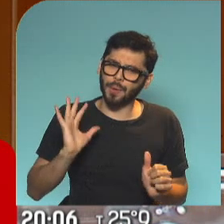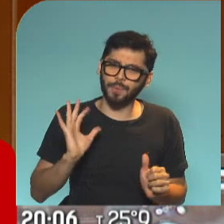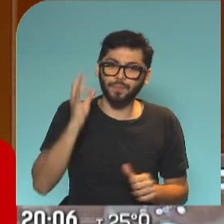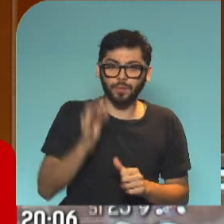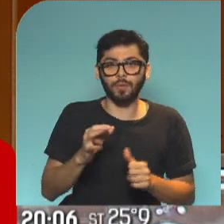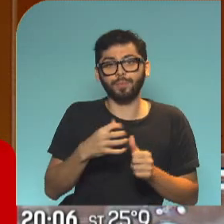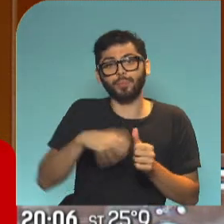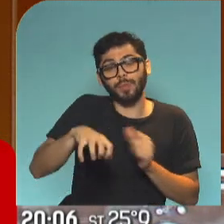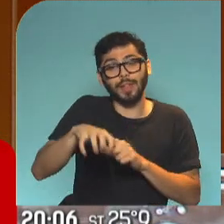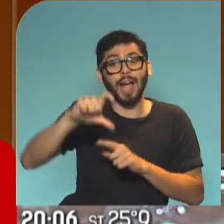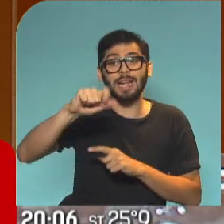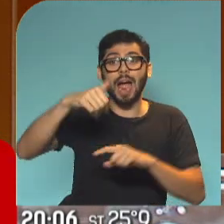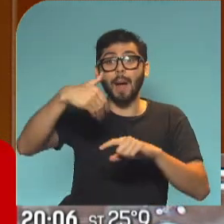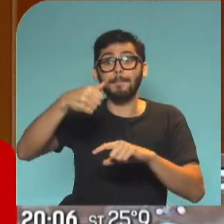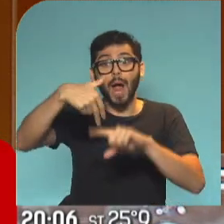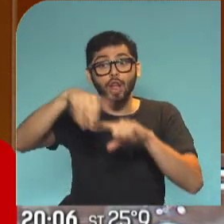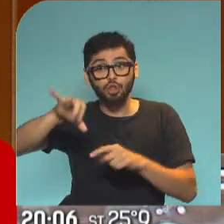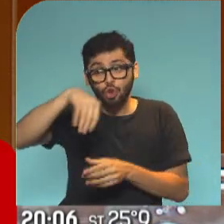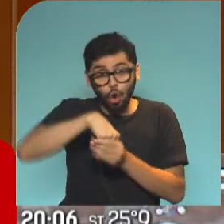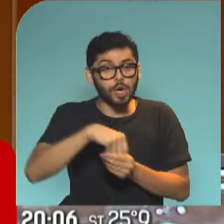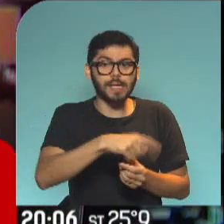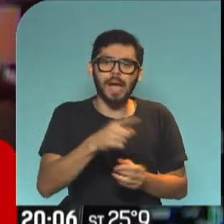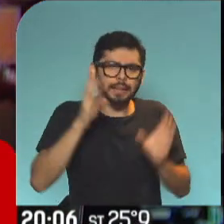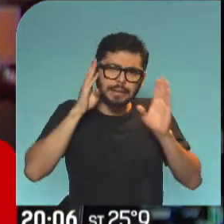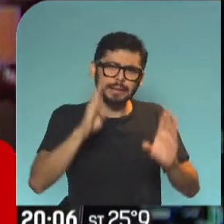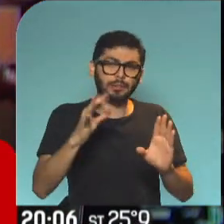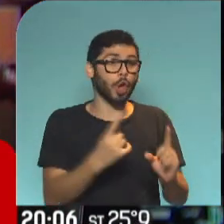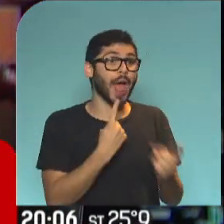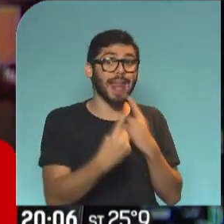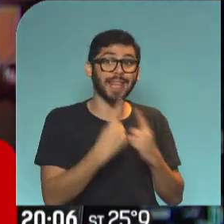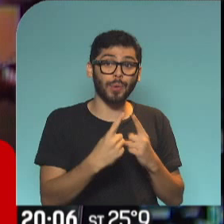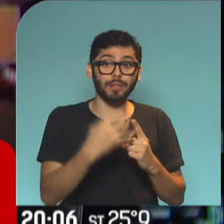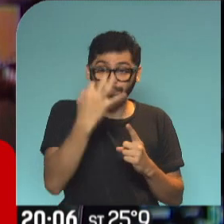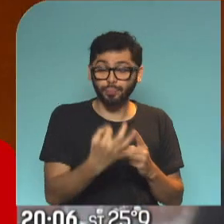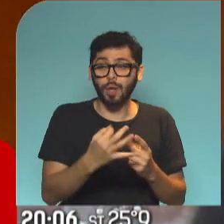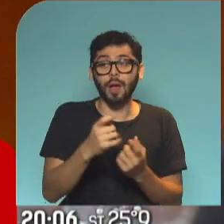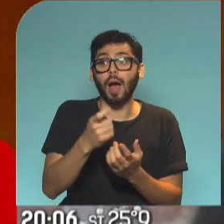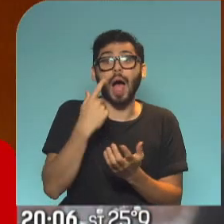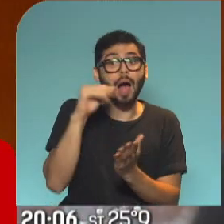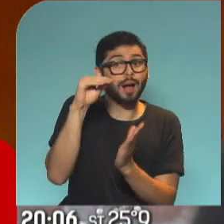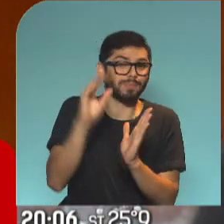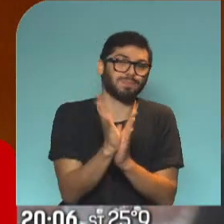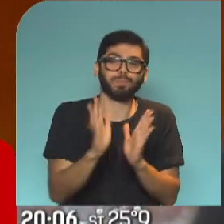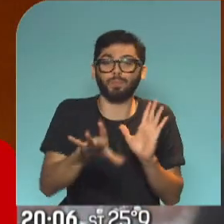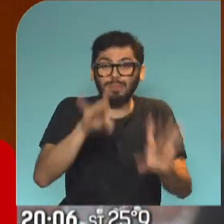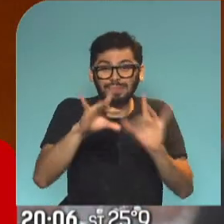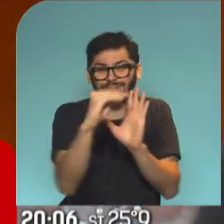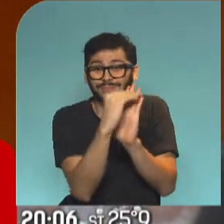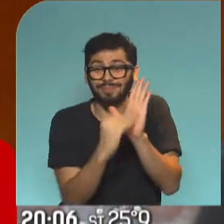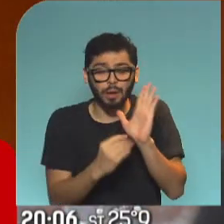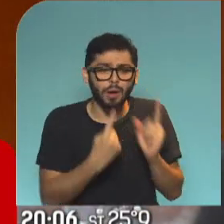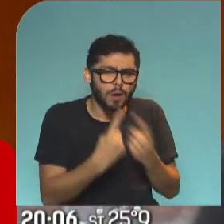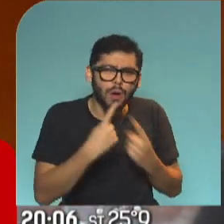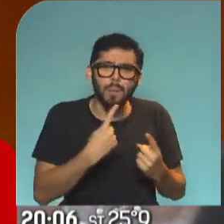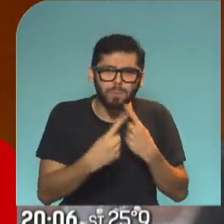la doctora tamaño se ha trabajado y mucho y en las entrevistas personales previas a elaborar una terna y muchos preguntábamos